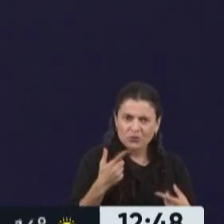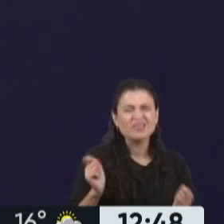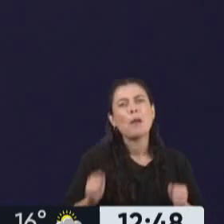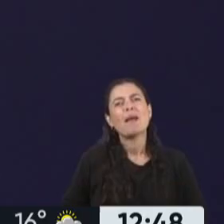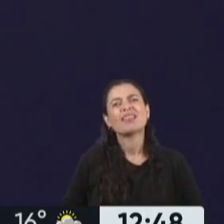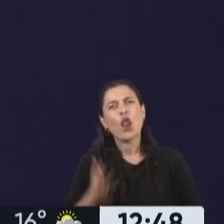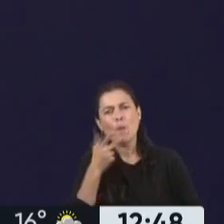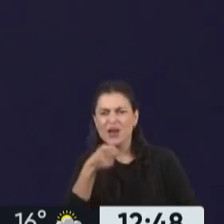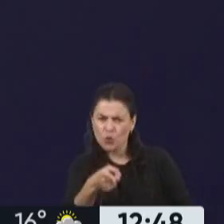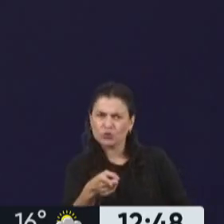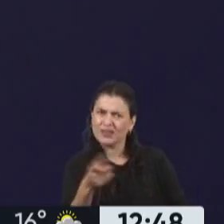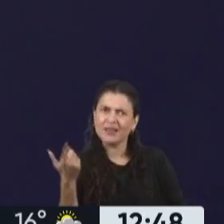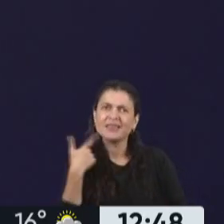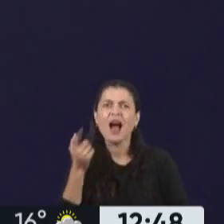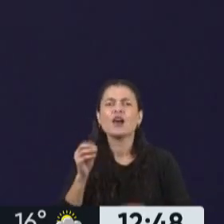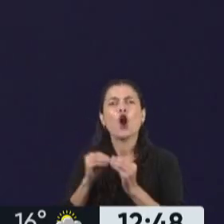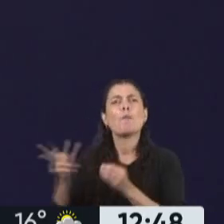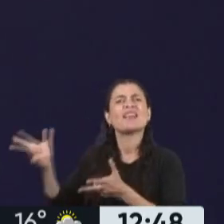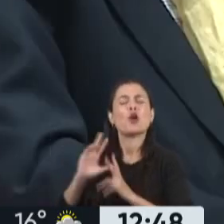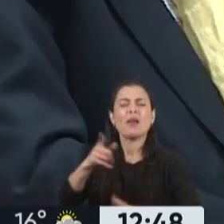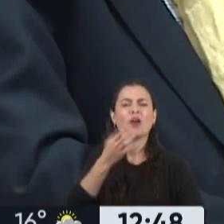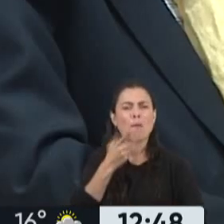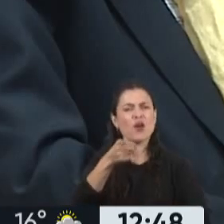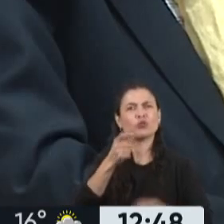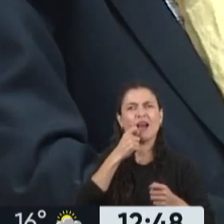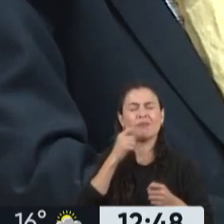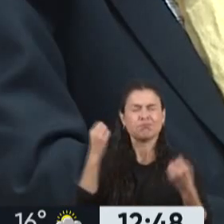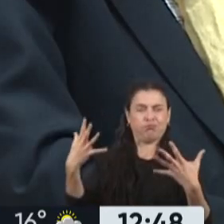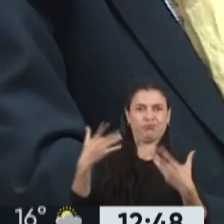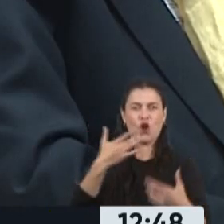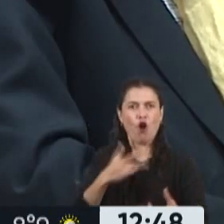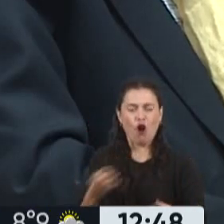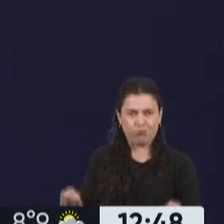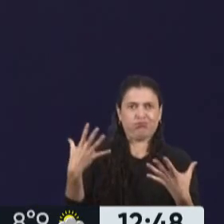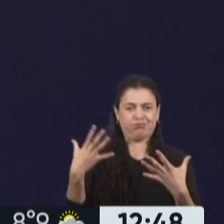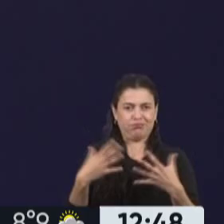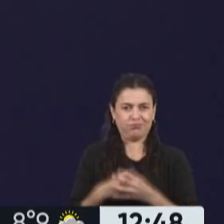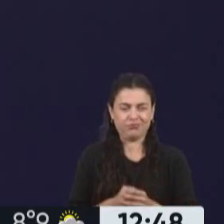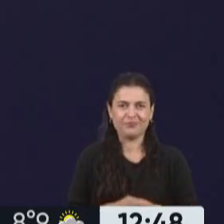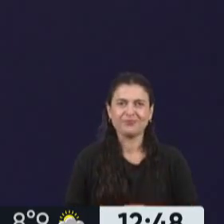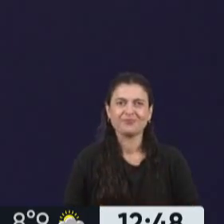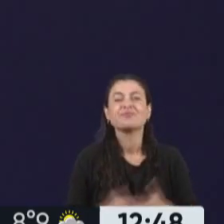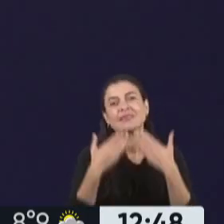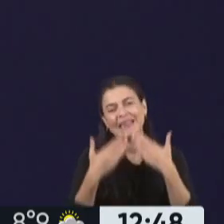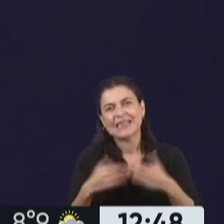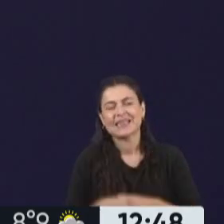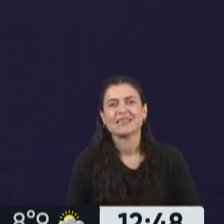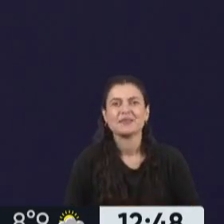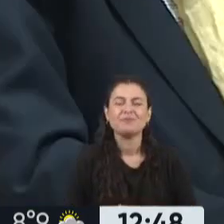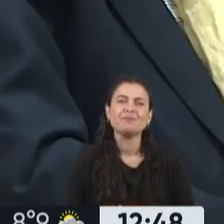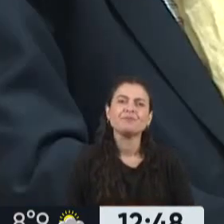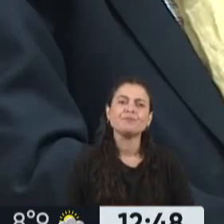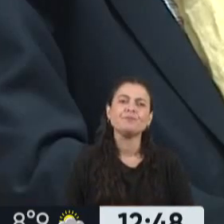que no lo veo, pero me dijeron que es... Sí. Color salmón. Sí. Tiene personalidad. Bueno, gracias. Por